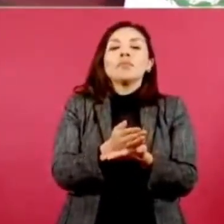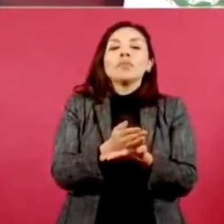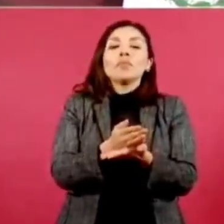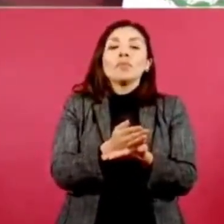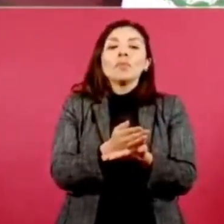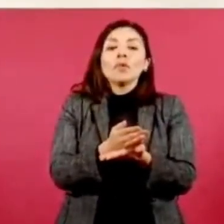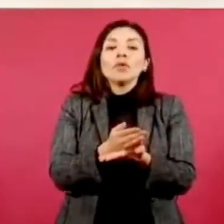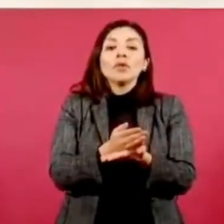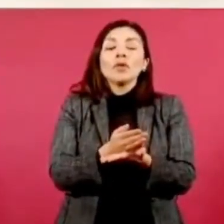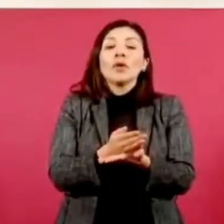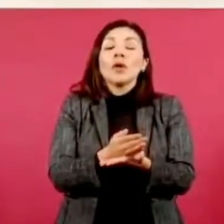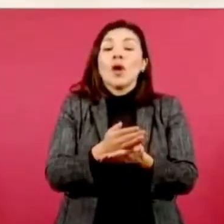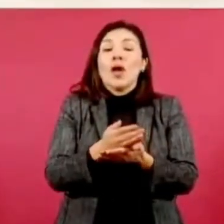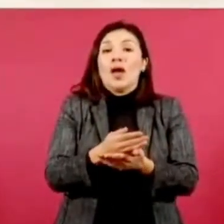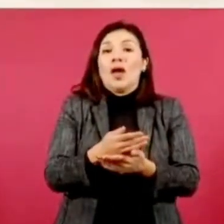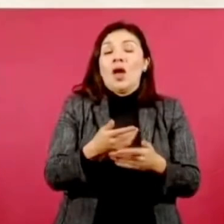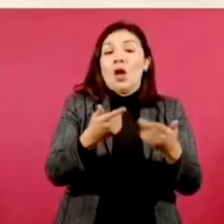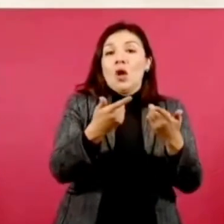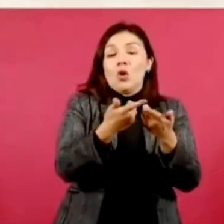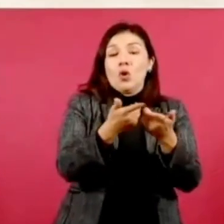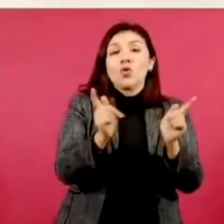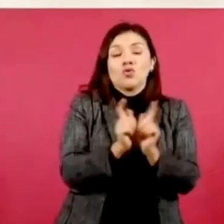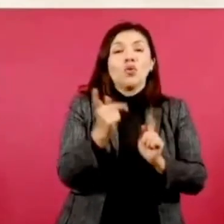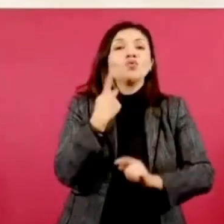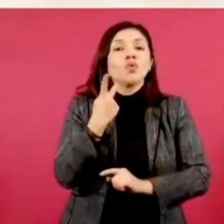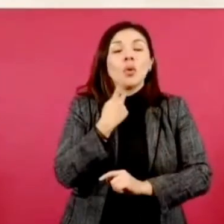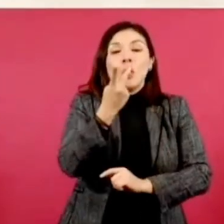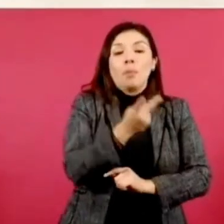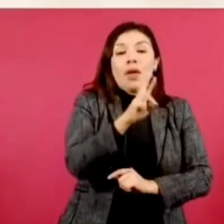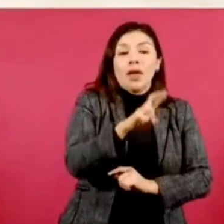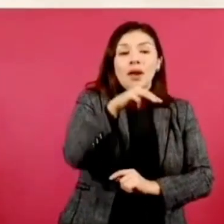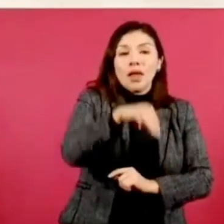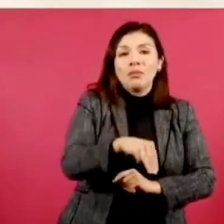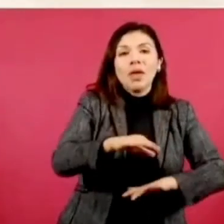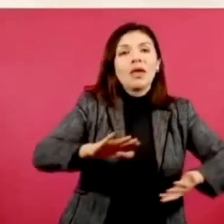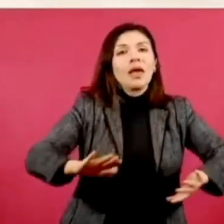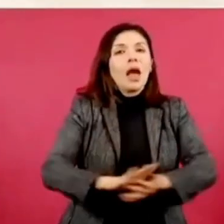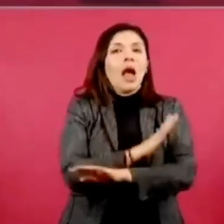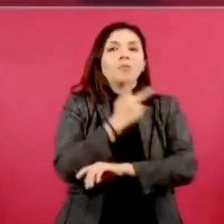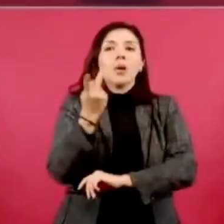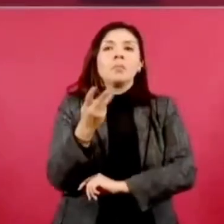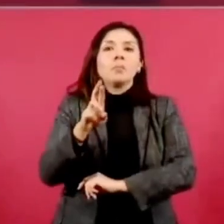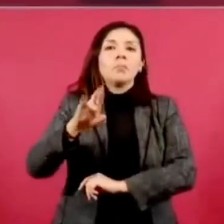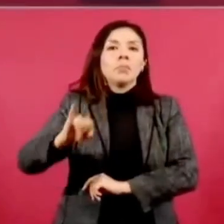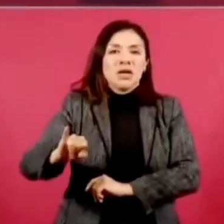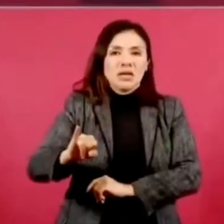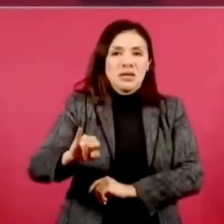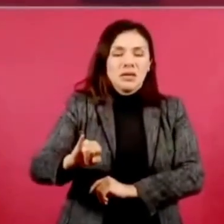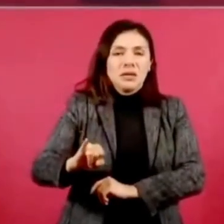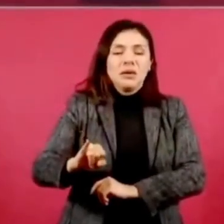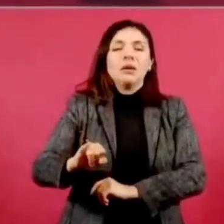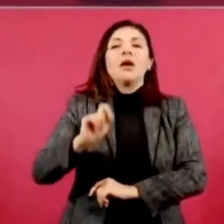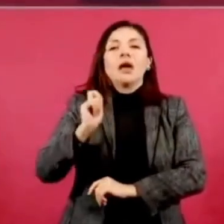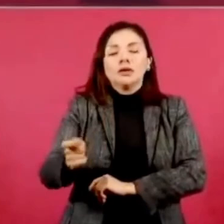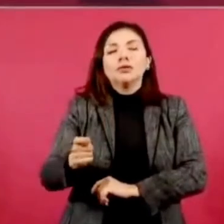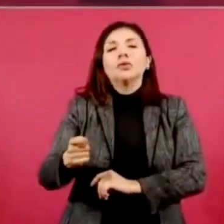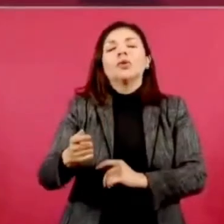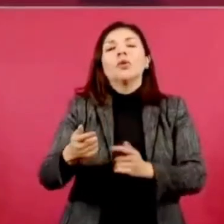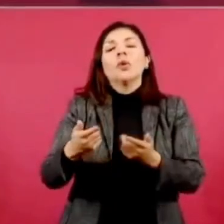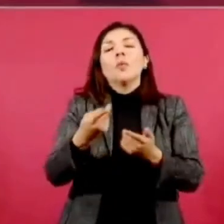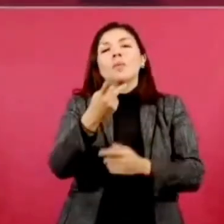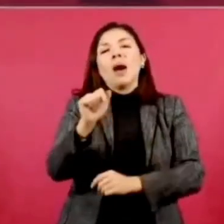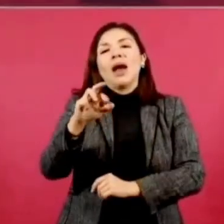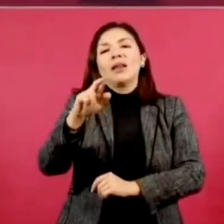de Partido de la Revolución Mexicana pasa a ser PRI, Partido Revolucionario